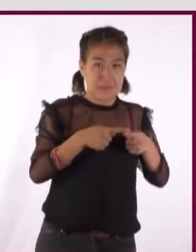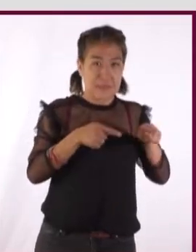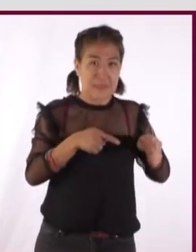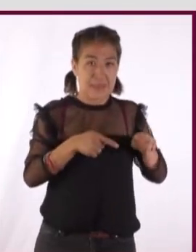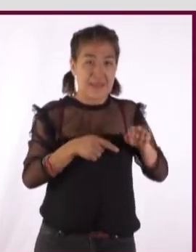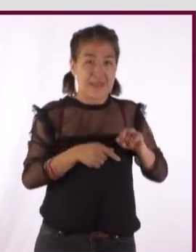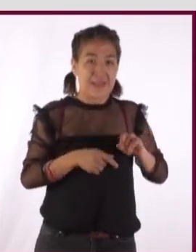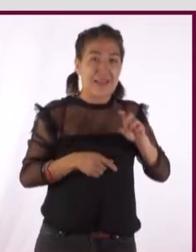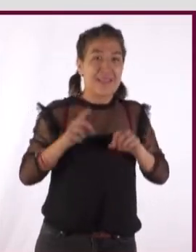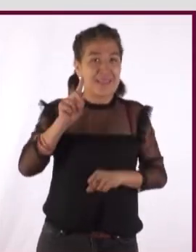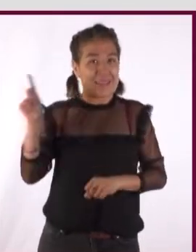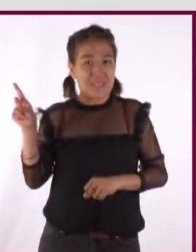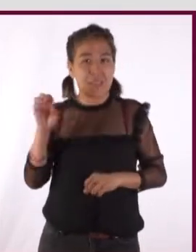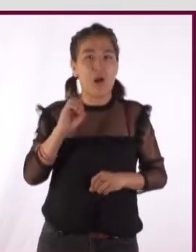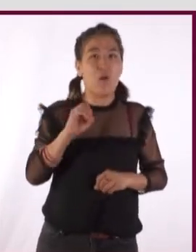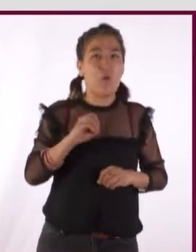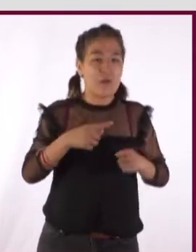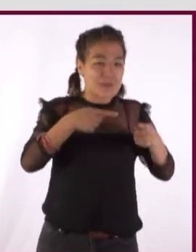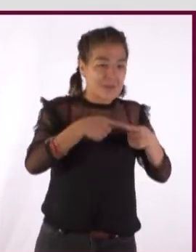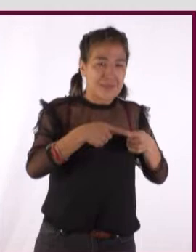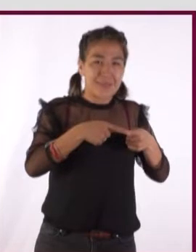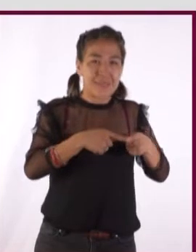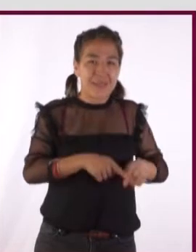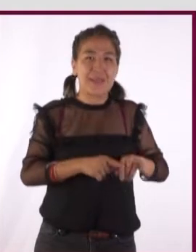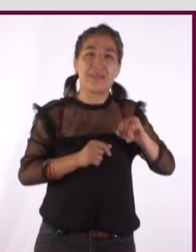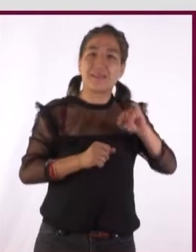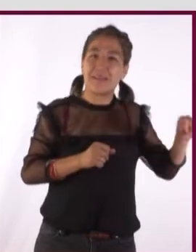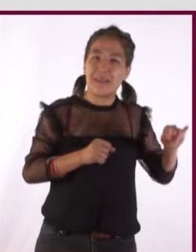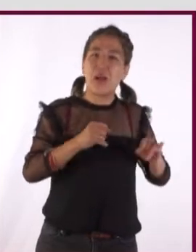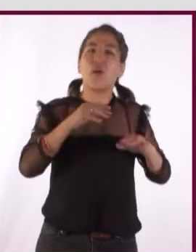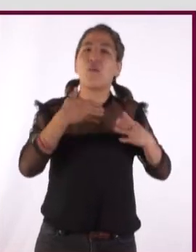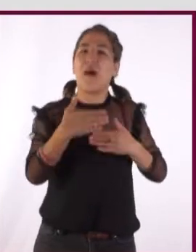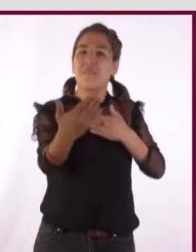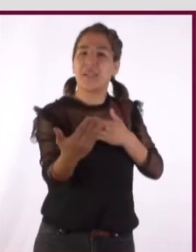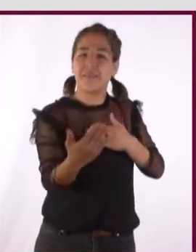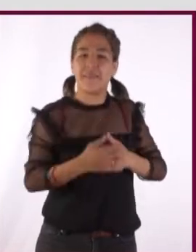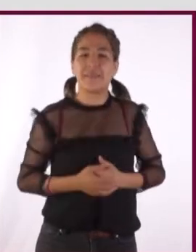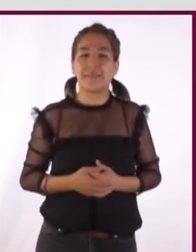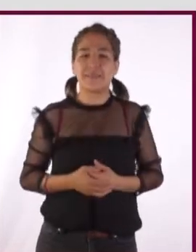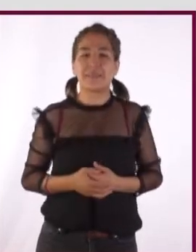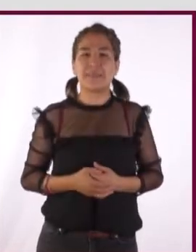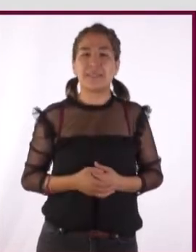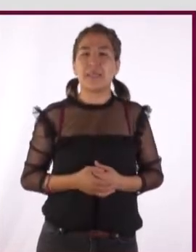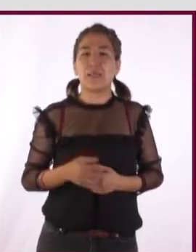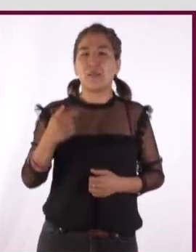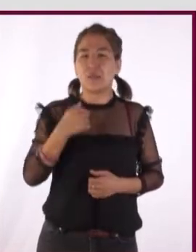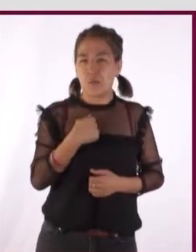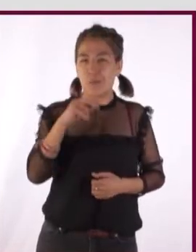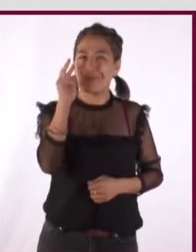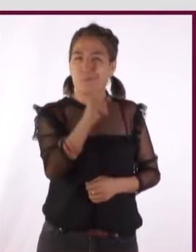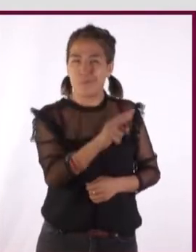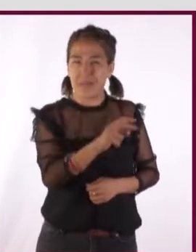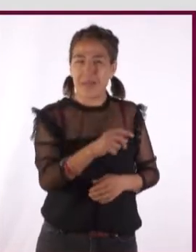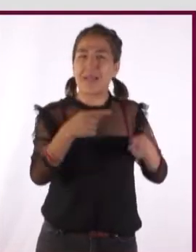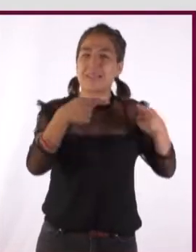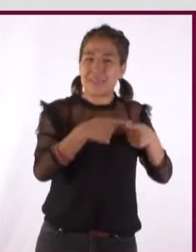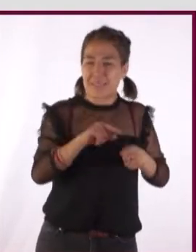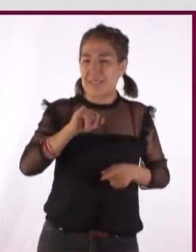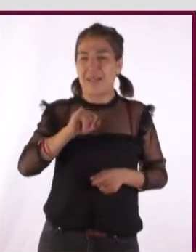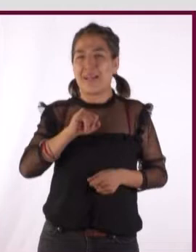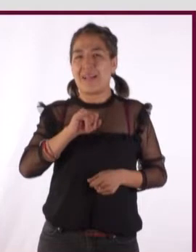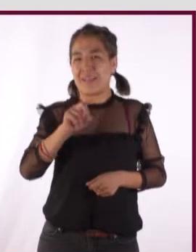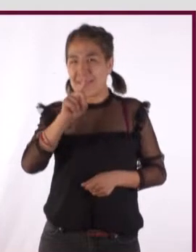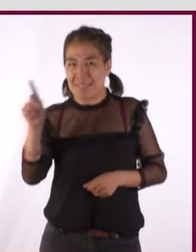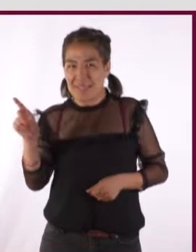inferior derecha del plano posterior o en la esquina inferior derecha del plano frontal? En la esquina inferior derecha del